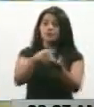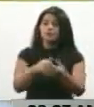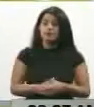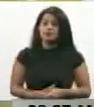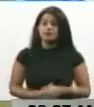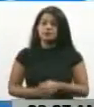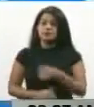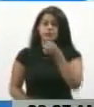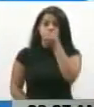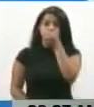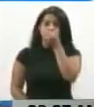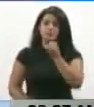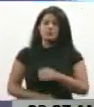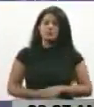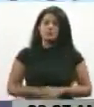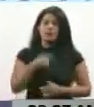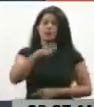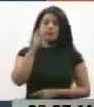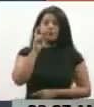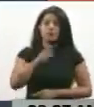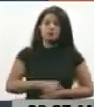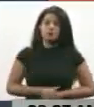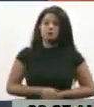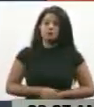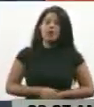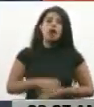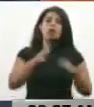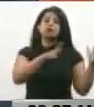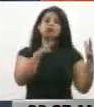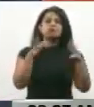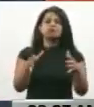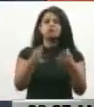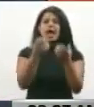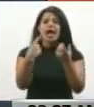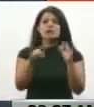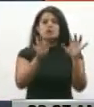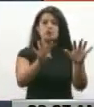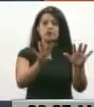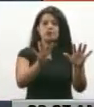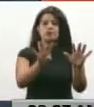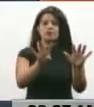estar sobre las tablas presentando esta obra de teatro? La compañía, ahora mismo estamos 9,